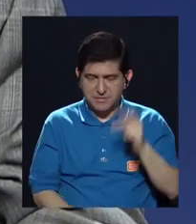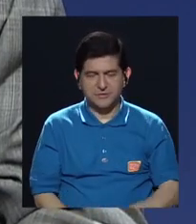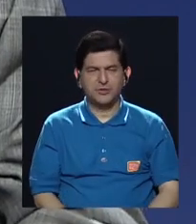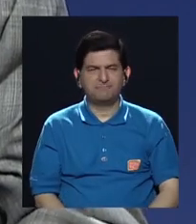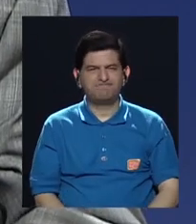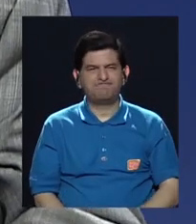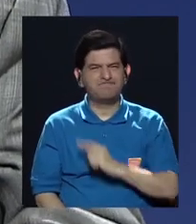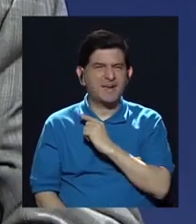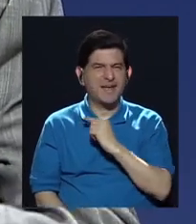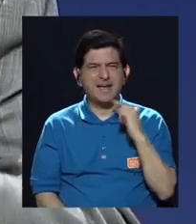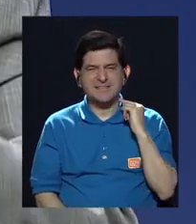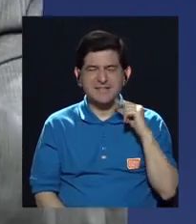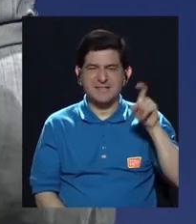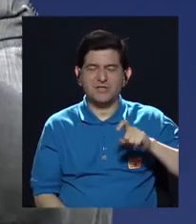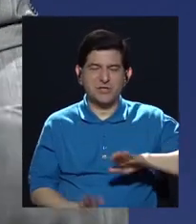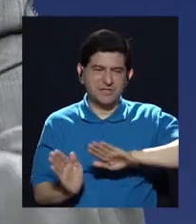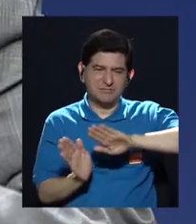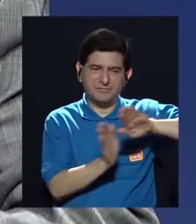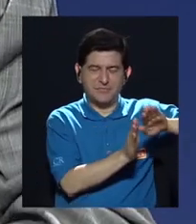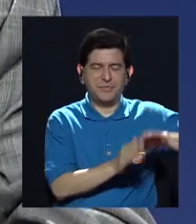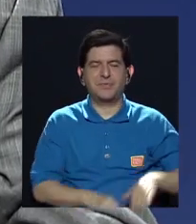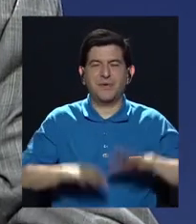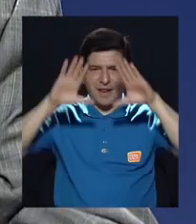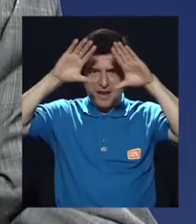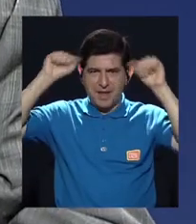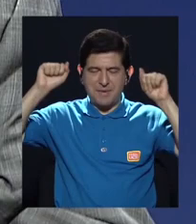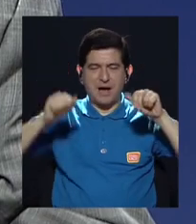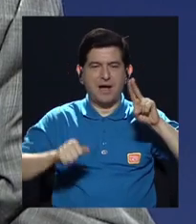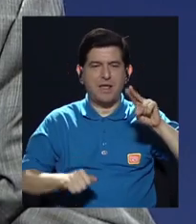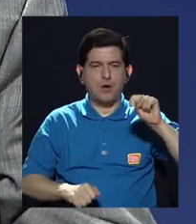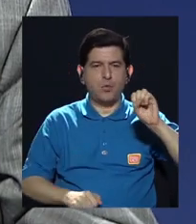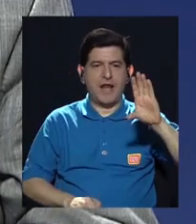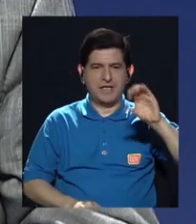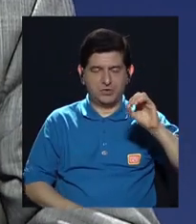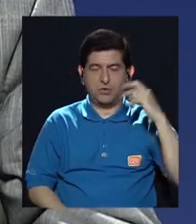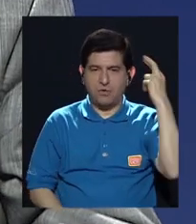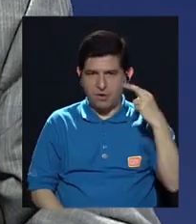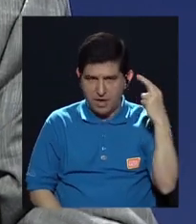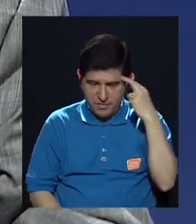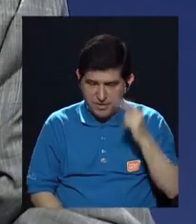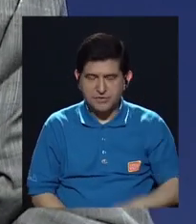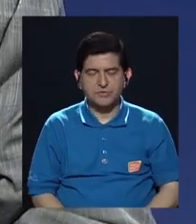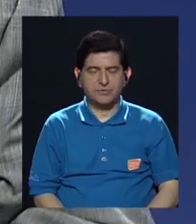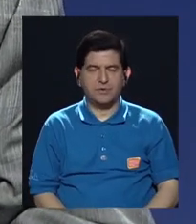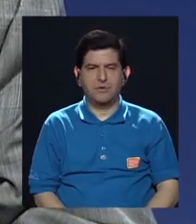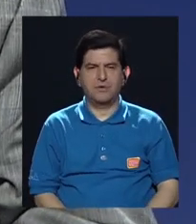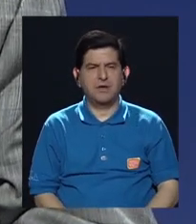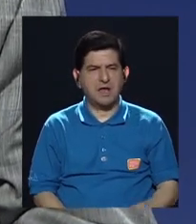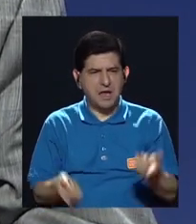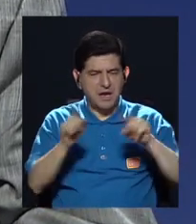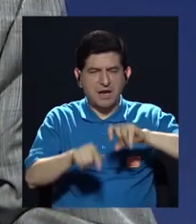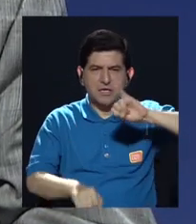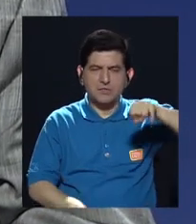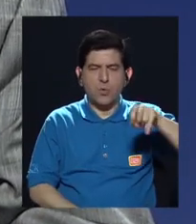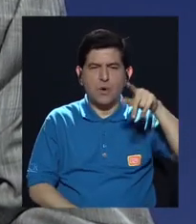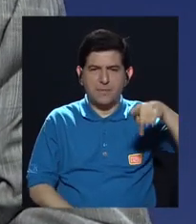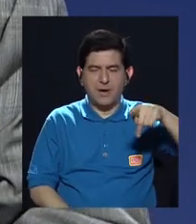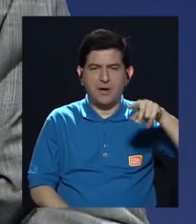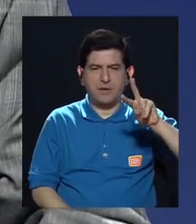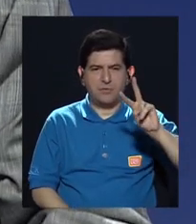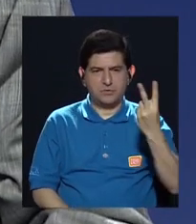tanto que el padre tuvo que dejar la embajada en la UNESCO, así es, precisamente a raíz de que Juan Pablo